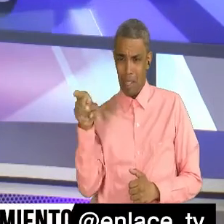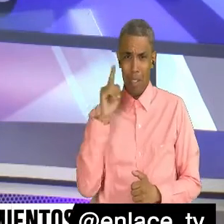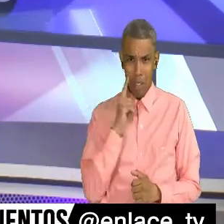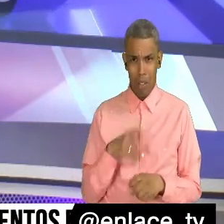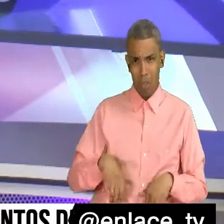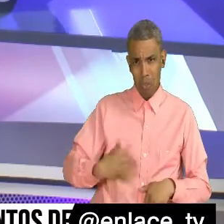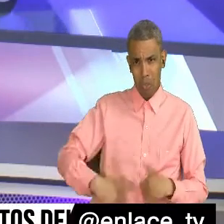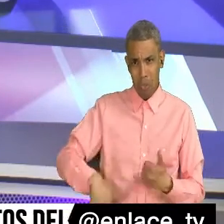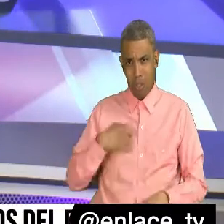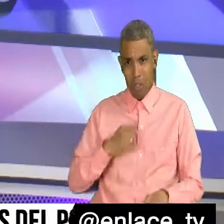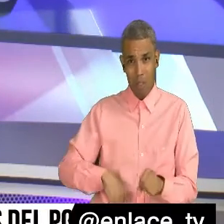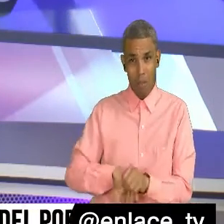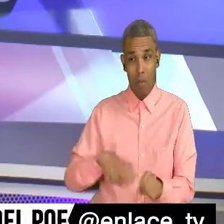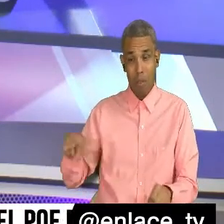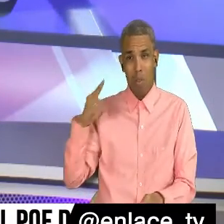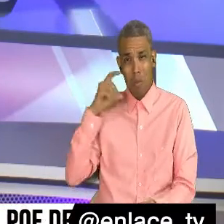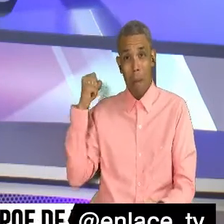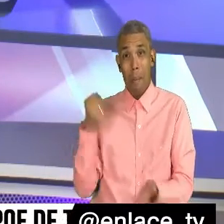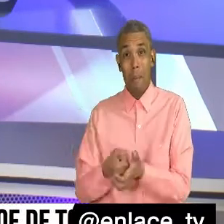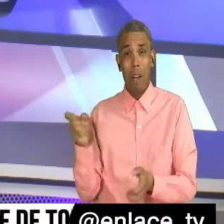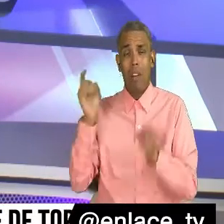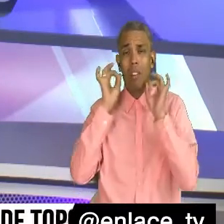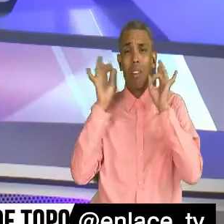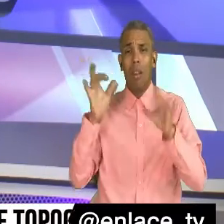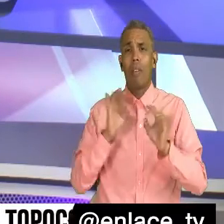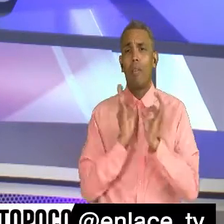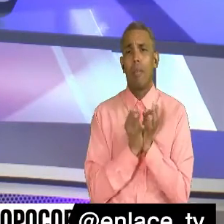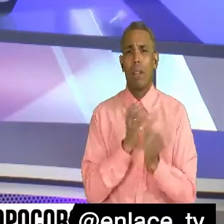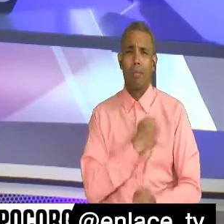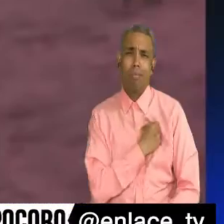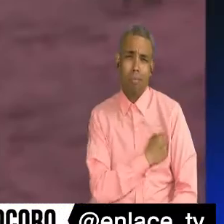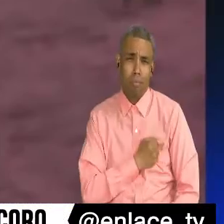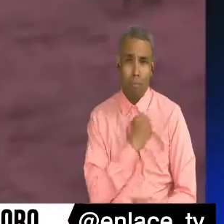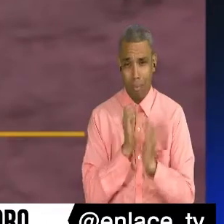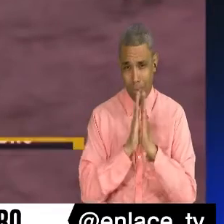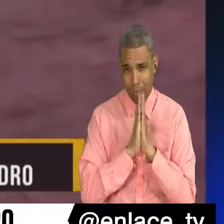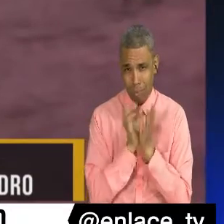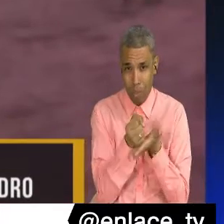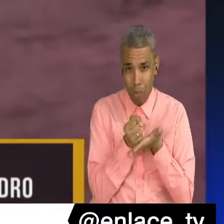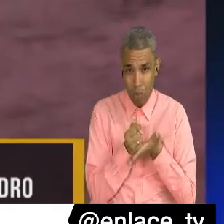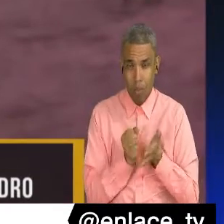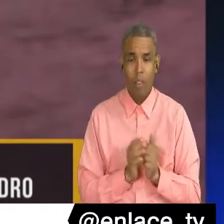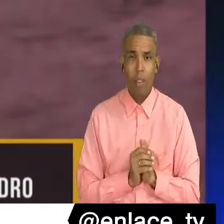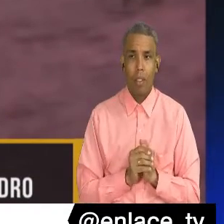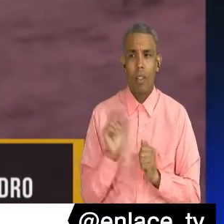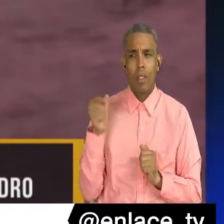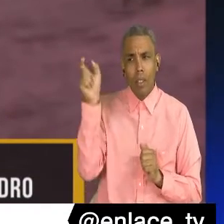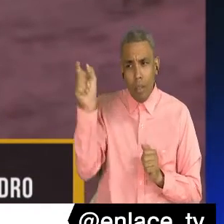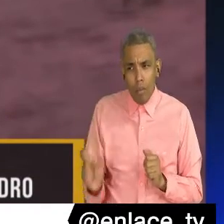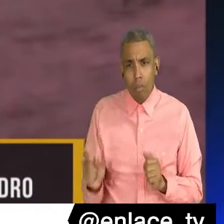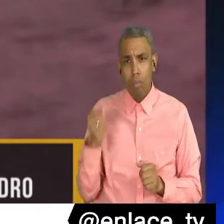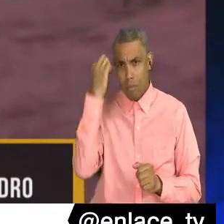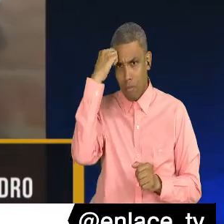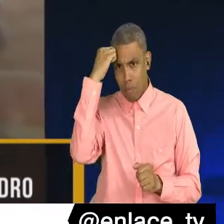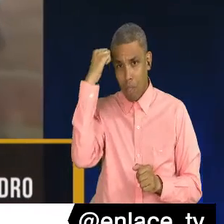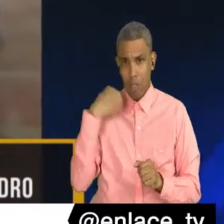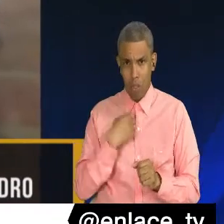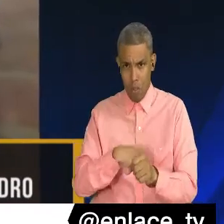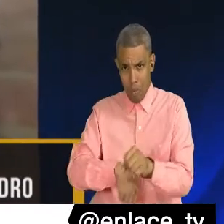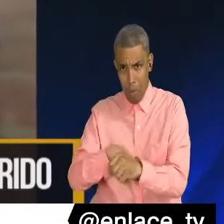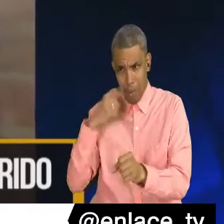trauma craneoencefálico. Requieren de la solidaridad de los barranqueños. El entrenador de fútbol barranqueño Lenin Arredondo se encuentra en